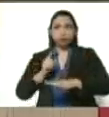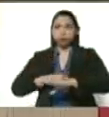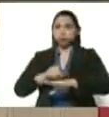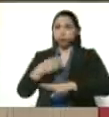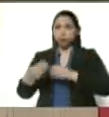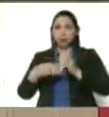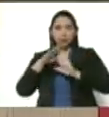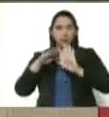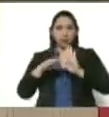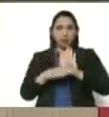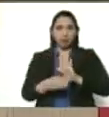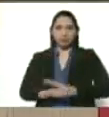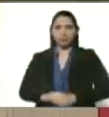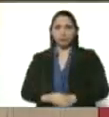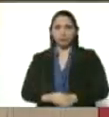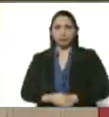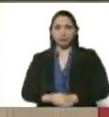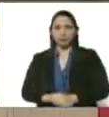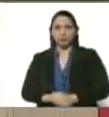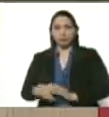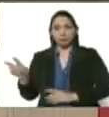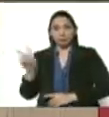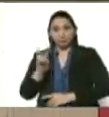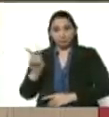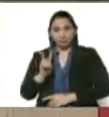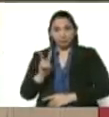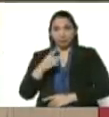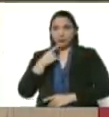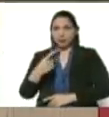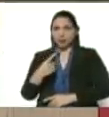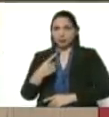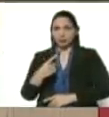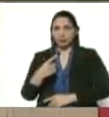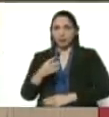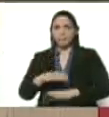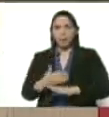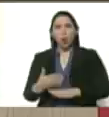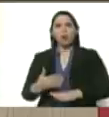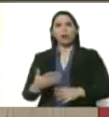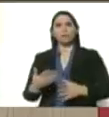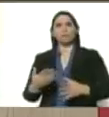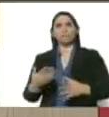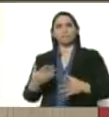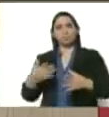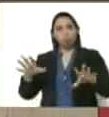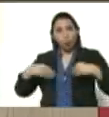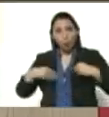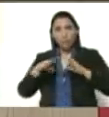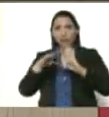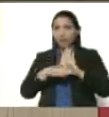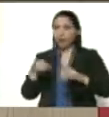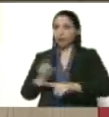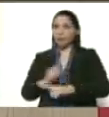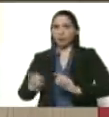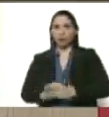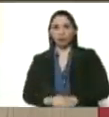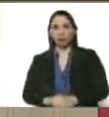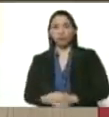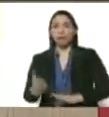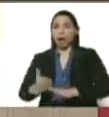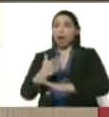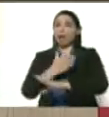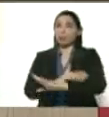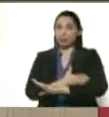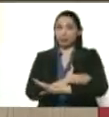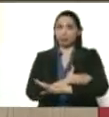las medidas. Venezuela destaca porque tomó medidas oportunamente, muy